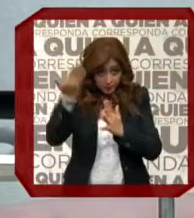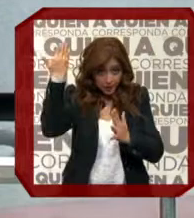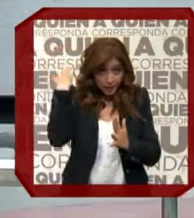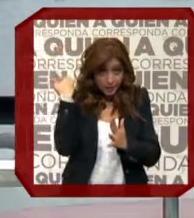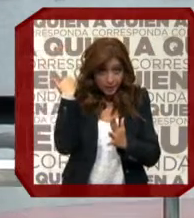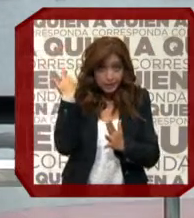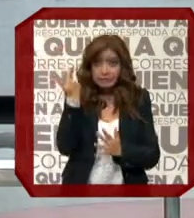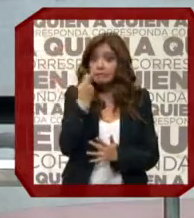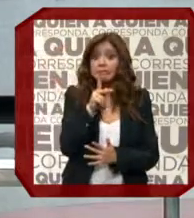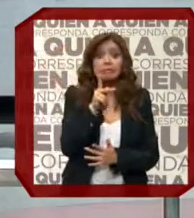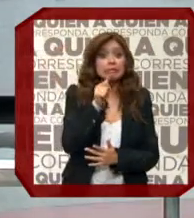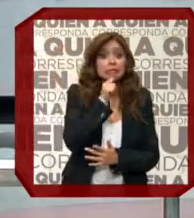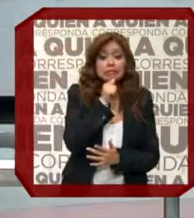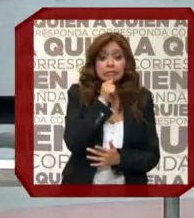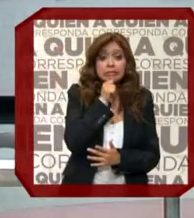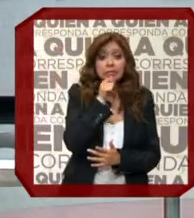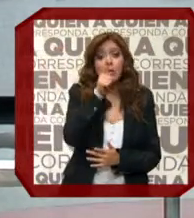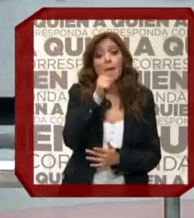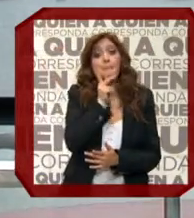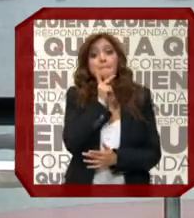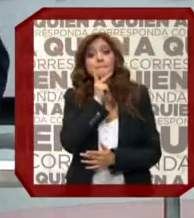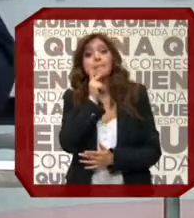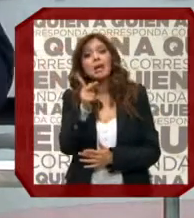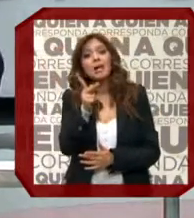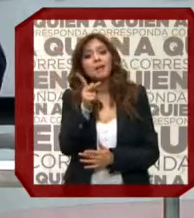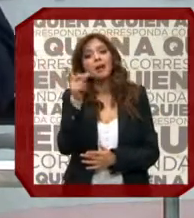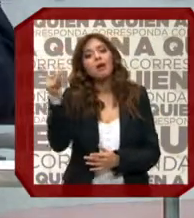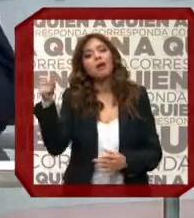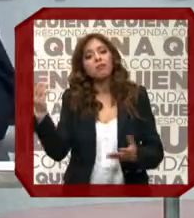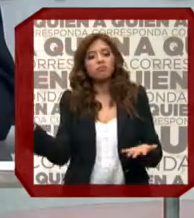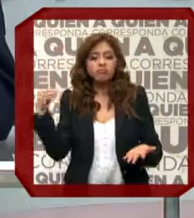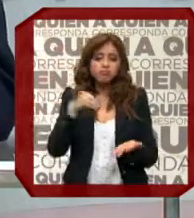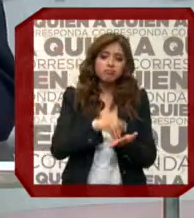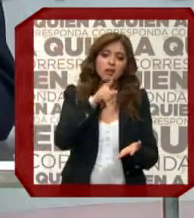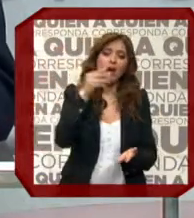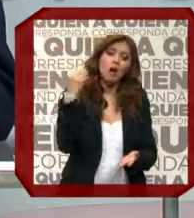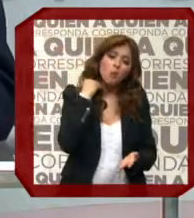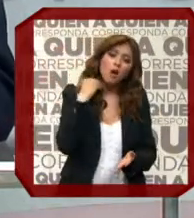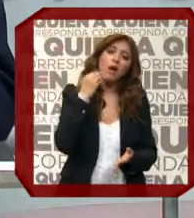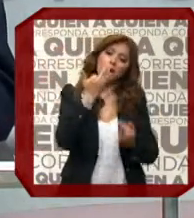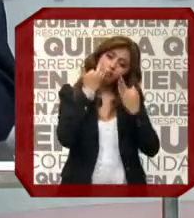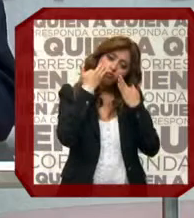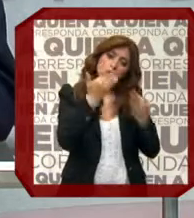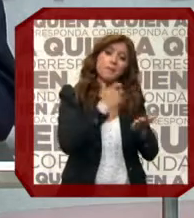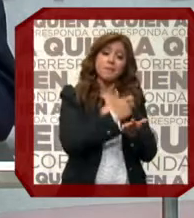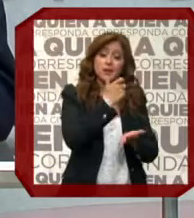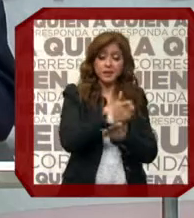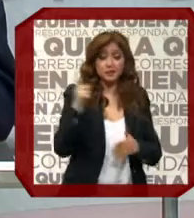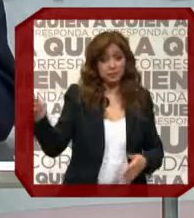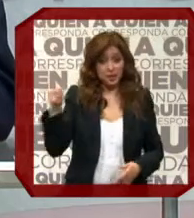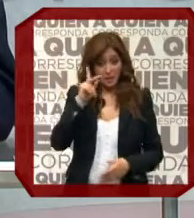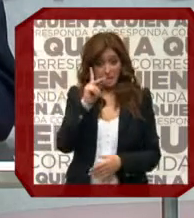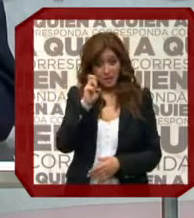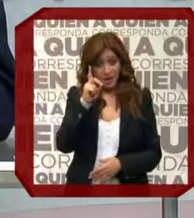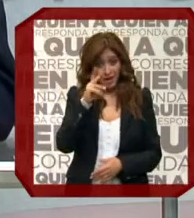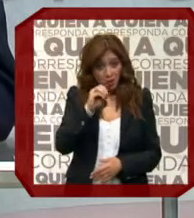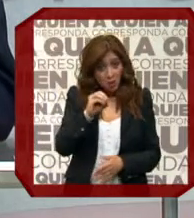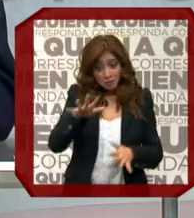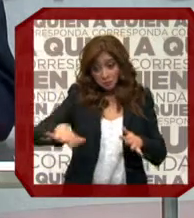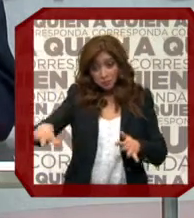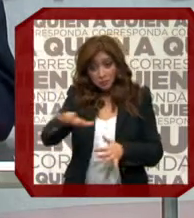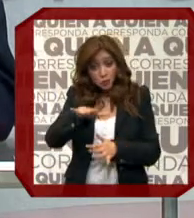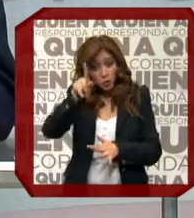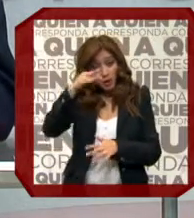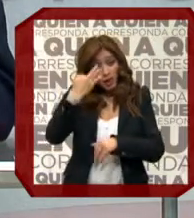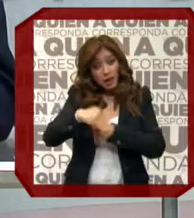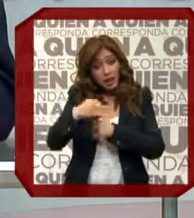de ello. Si no, pura palabra, hay que meter abogado, hay que demostrarnos. Si el predio sigue todo enterito, nada más le vendieron